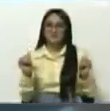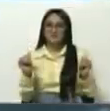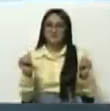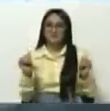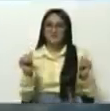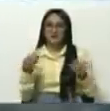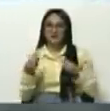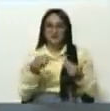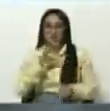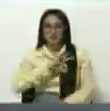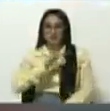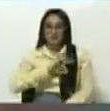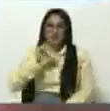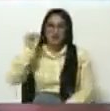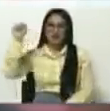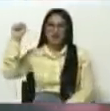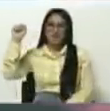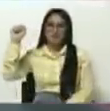construyendo el socialismo.